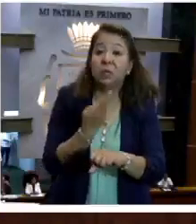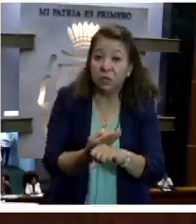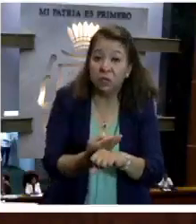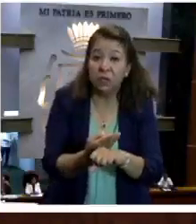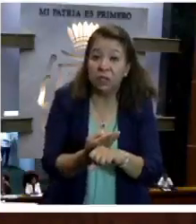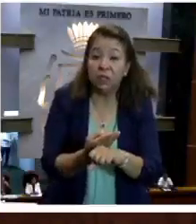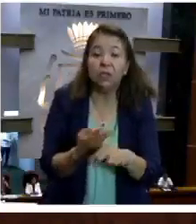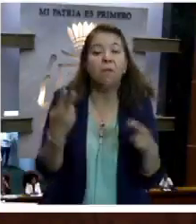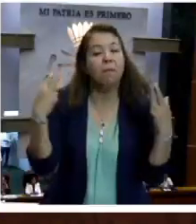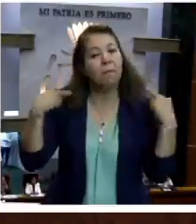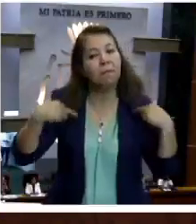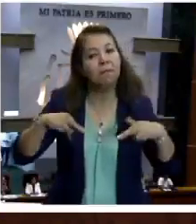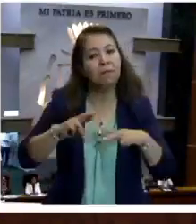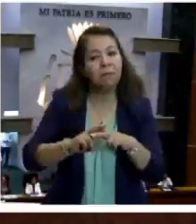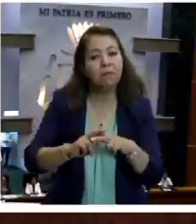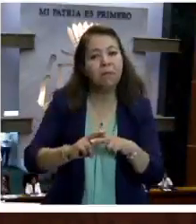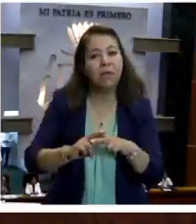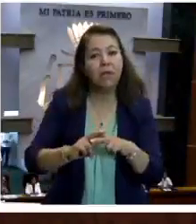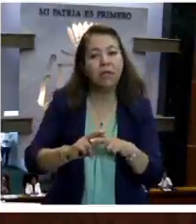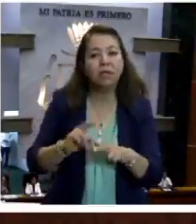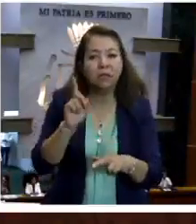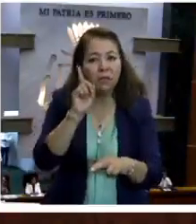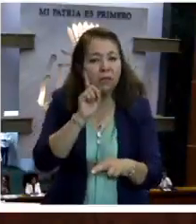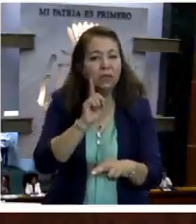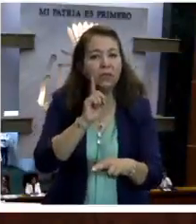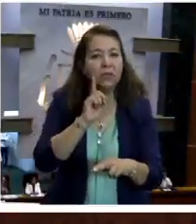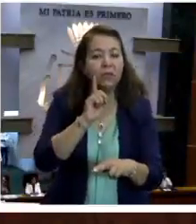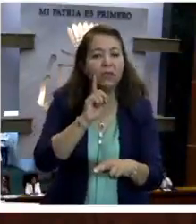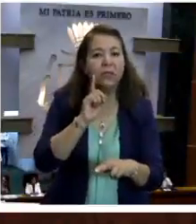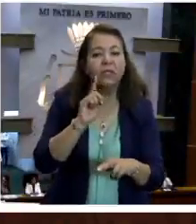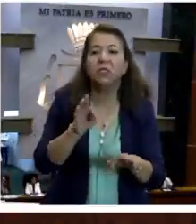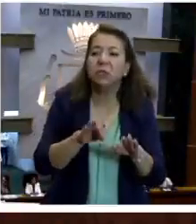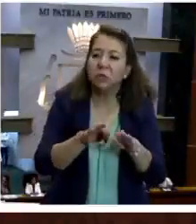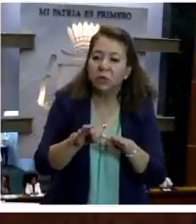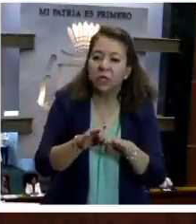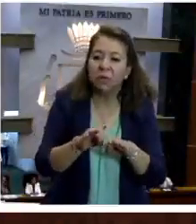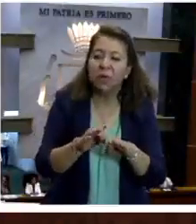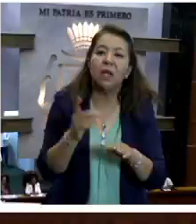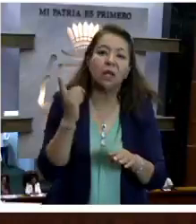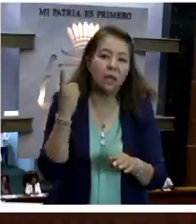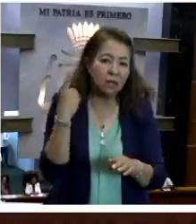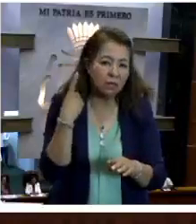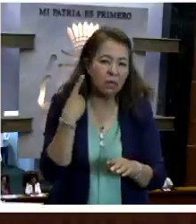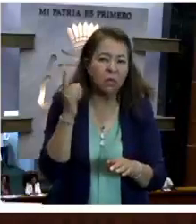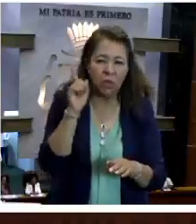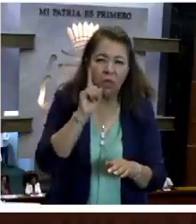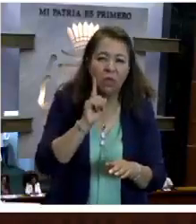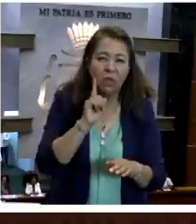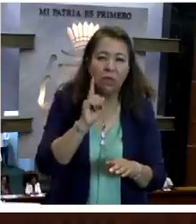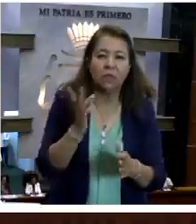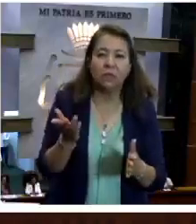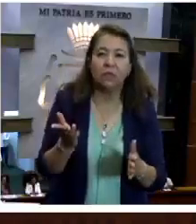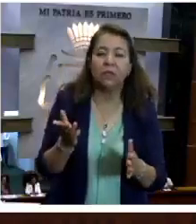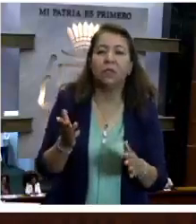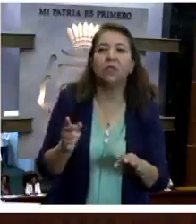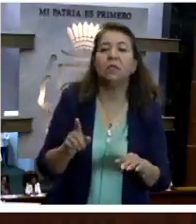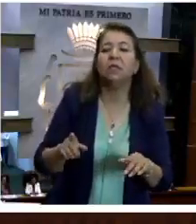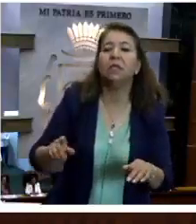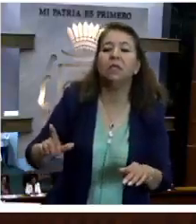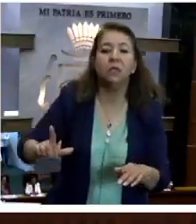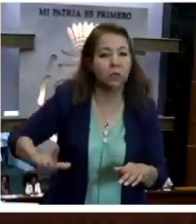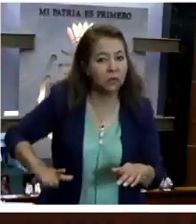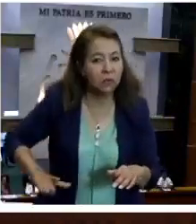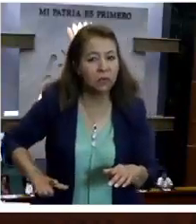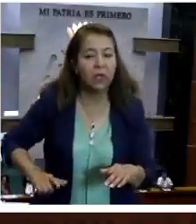maestras, maestros, de ser servidoras públicas, de ser diputadas, diputados, como ahora lo son en